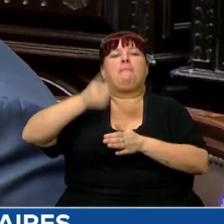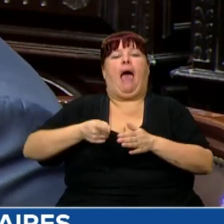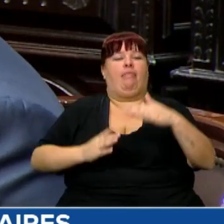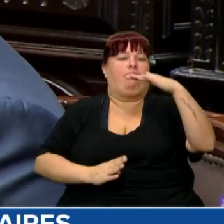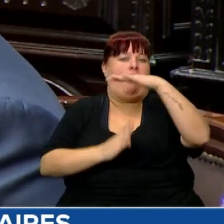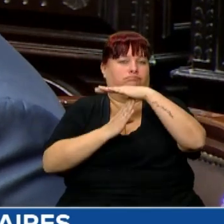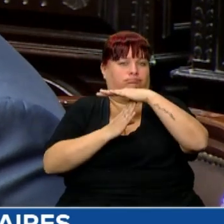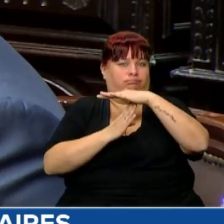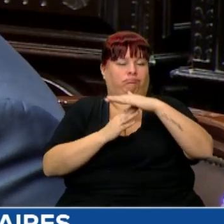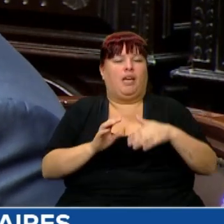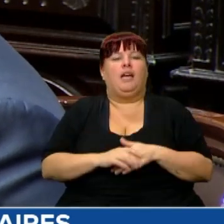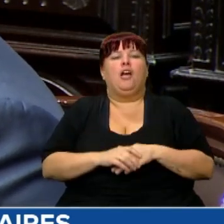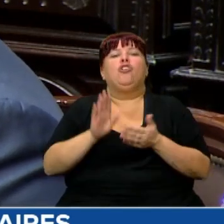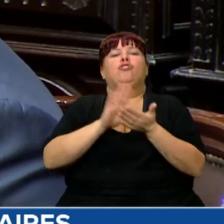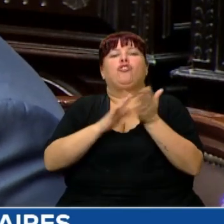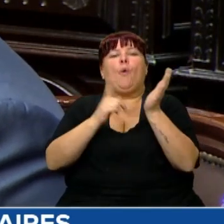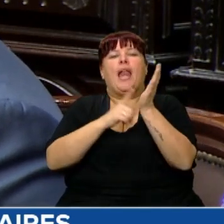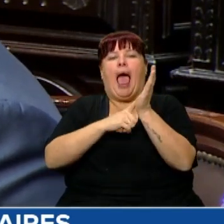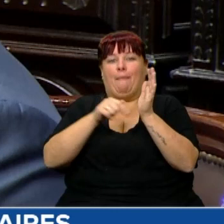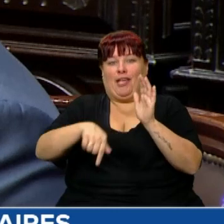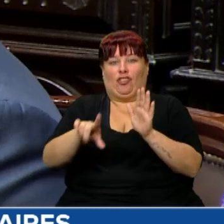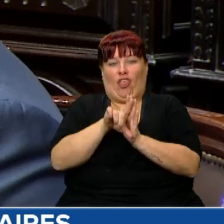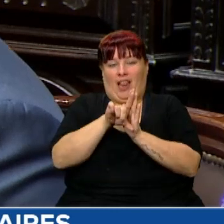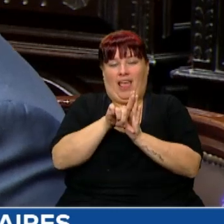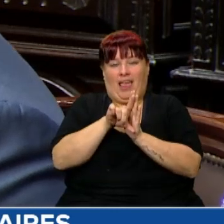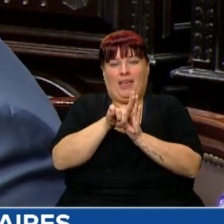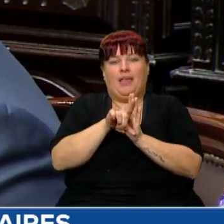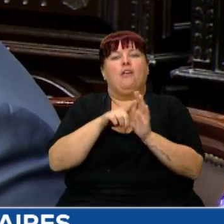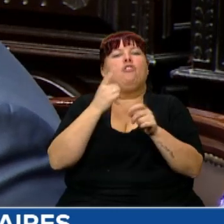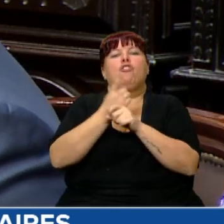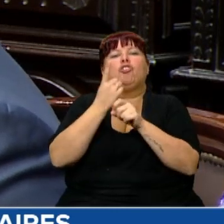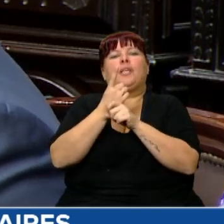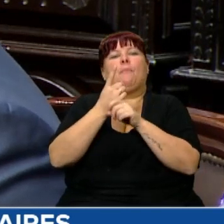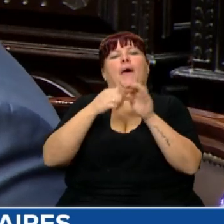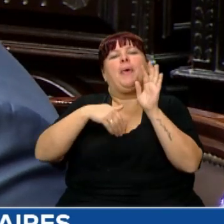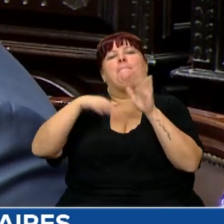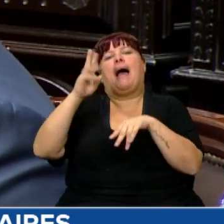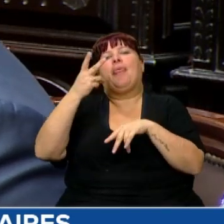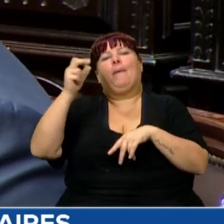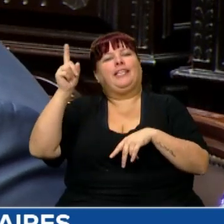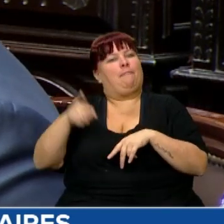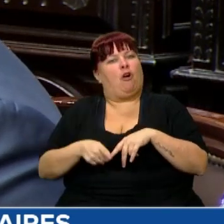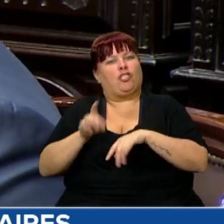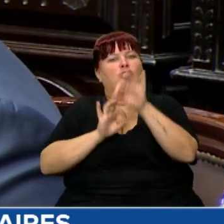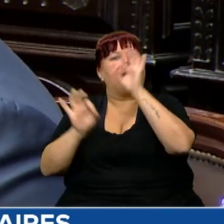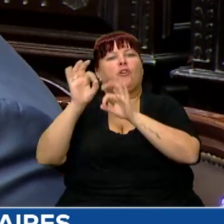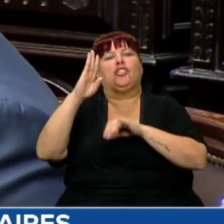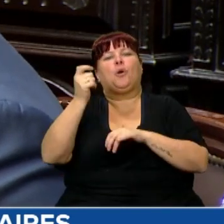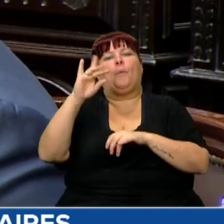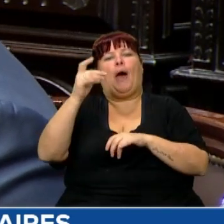autoridad de aplicación en la reglamentación de la presente ley y que no podrá ser superior al 20% de la tasa